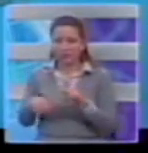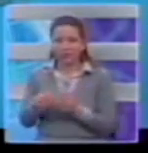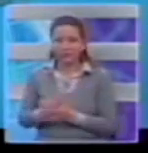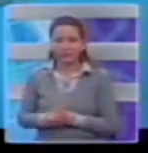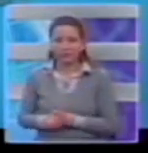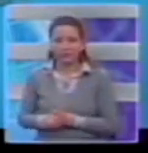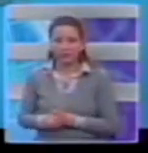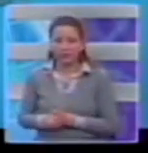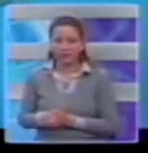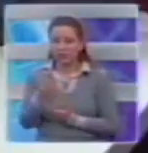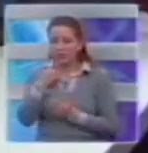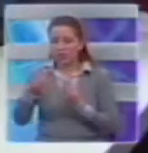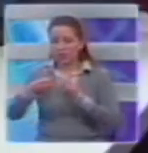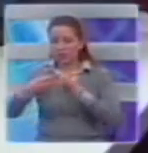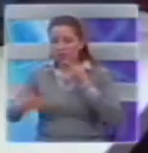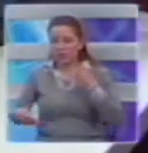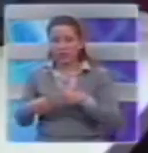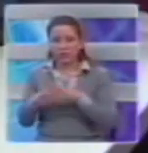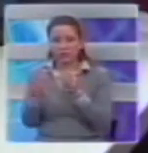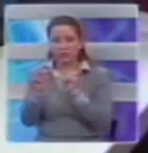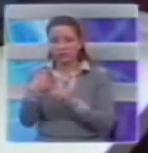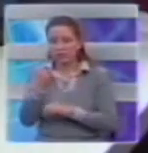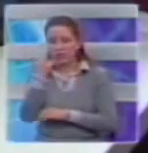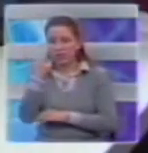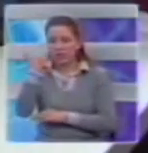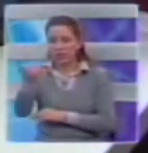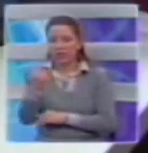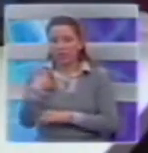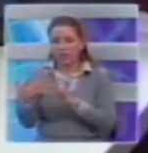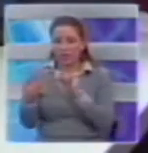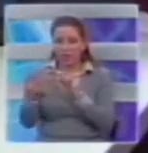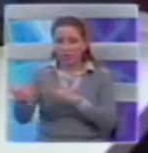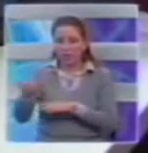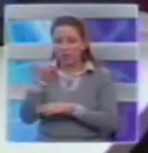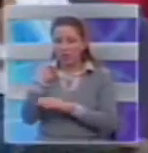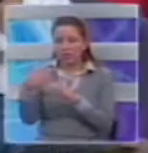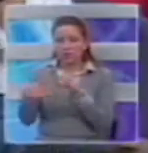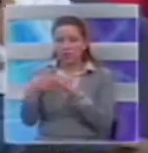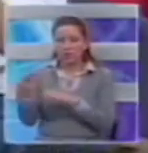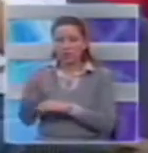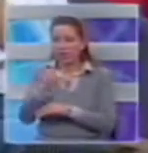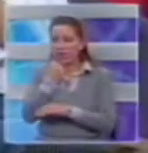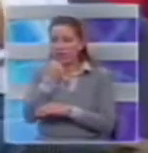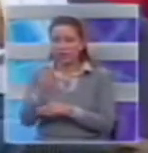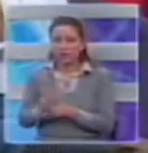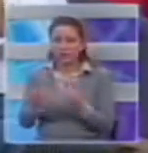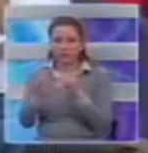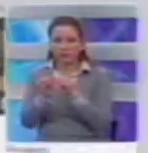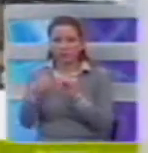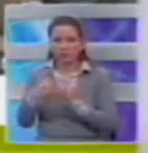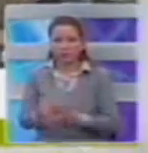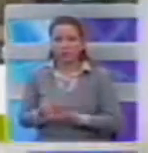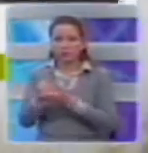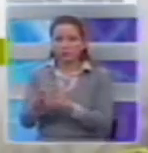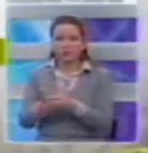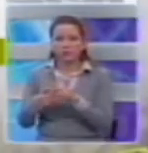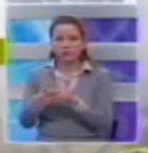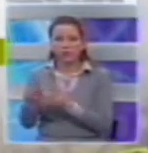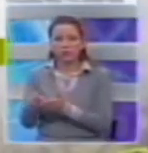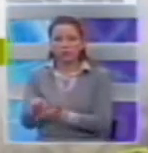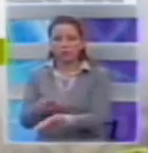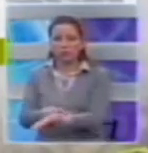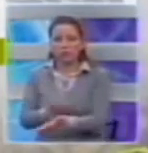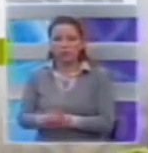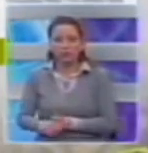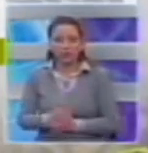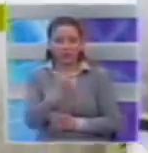hacerlo o tienen un listado muy grande, pueden llamarnos a nosotros, pueden contactarnos, enviarnos un correo electrónico con sus datos y nosotros los ayudamos a ingresar sus equipos por ahí. ¿Tiene